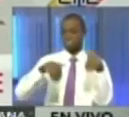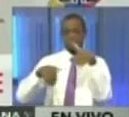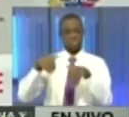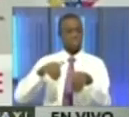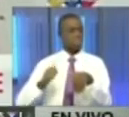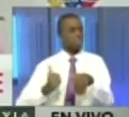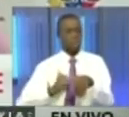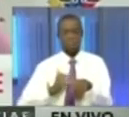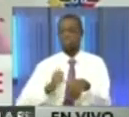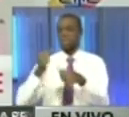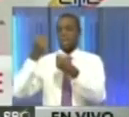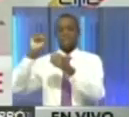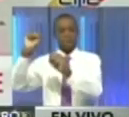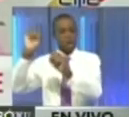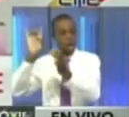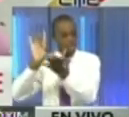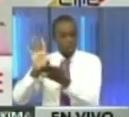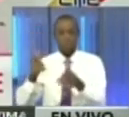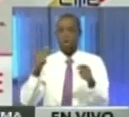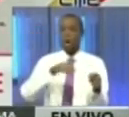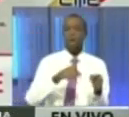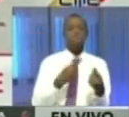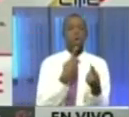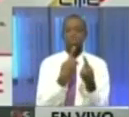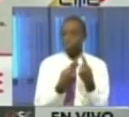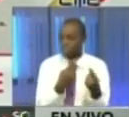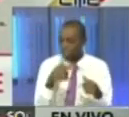referendo revocatorio, referendo consultivo,